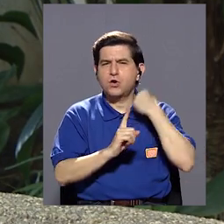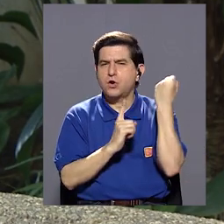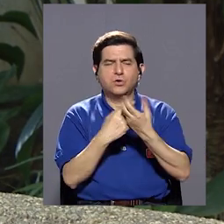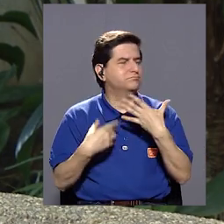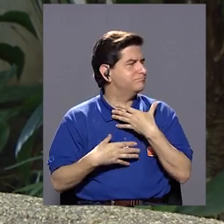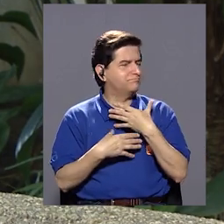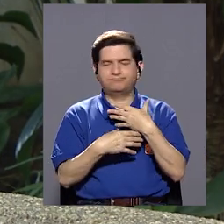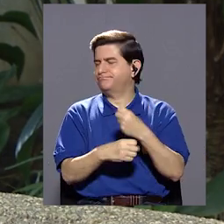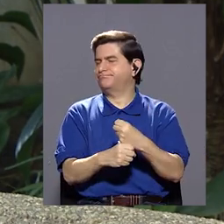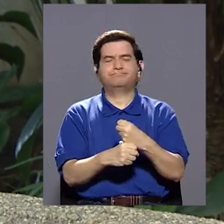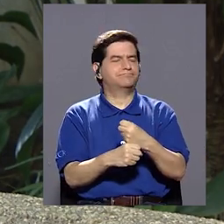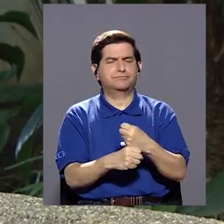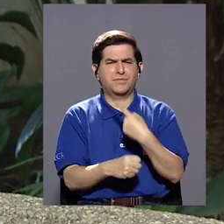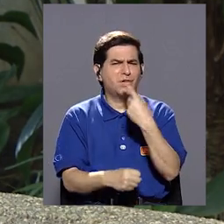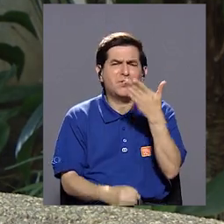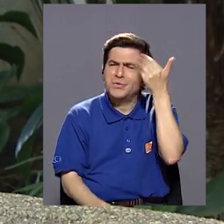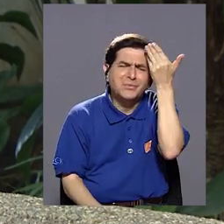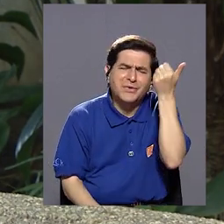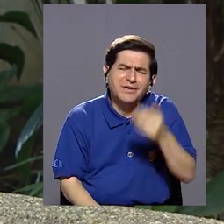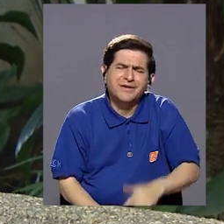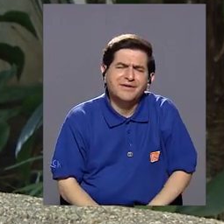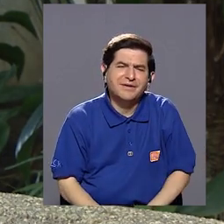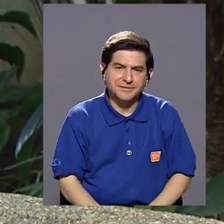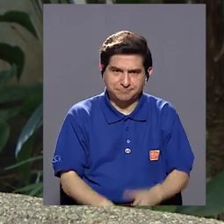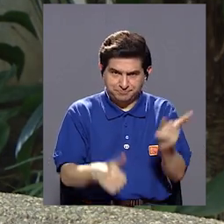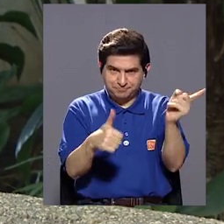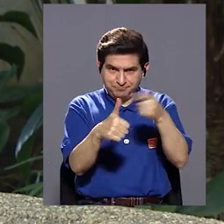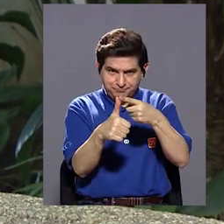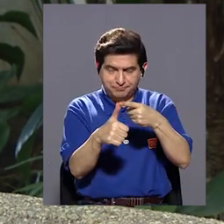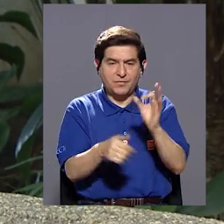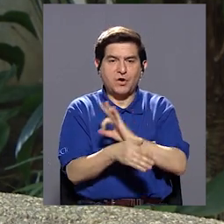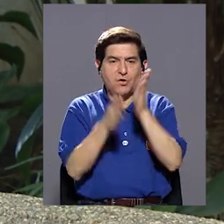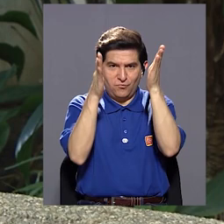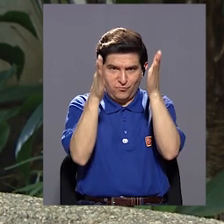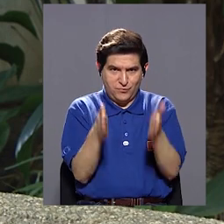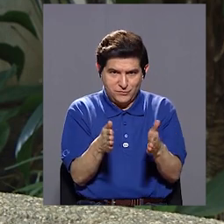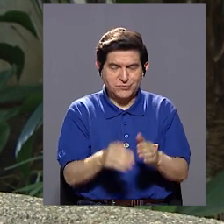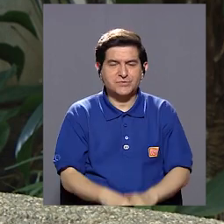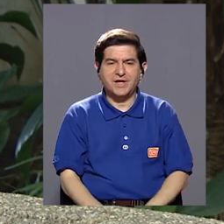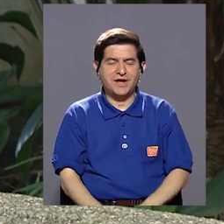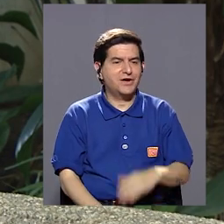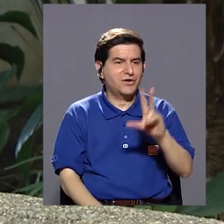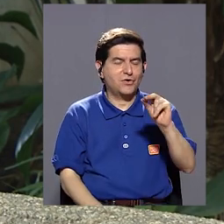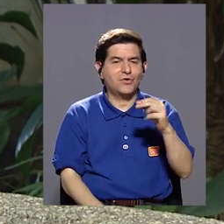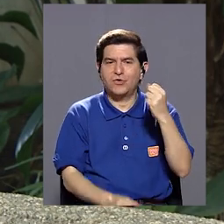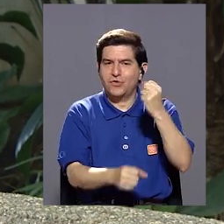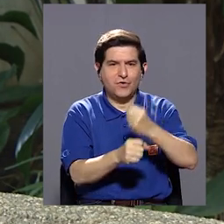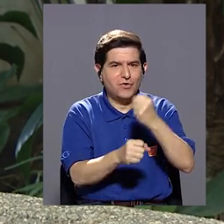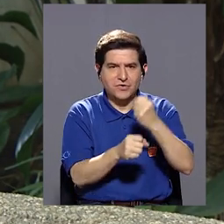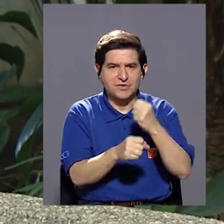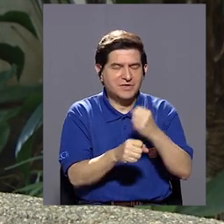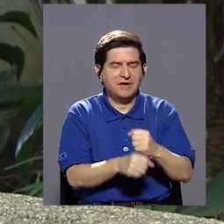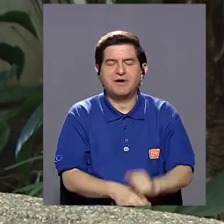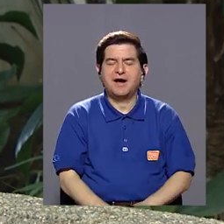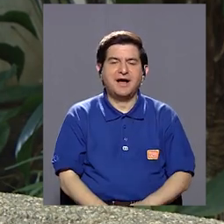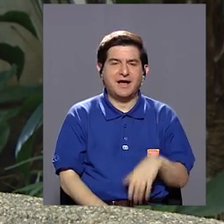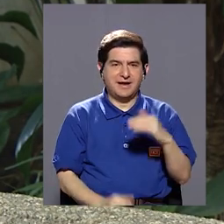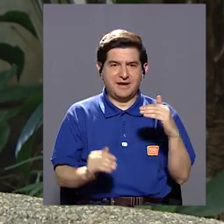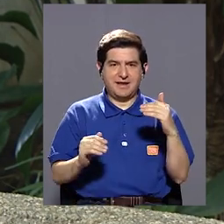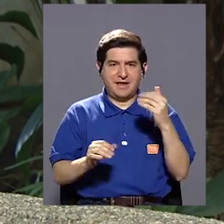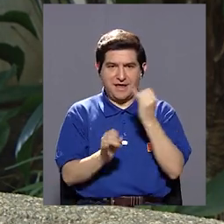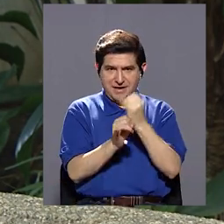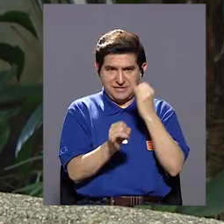de confianza. ¿Por qué menciono esto? Primero, los funcionarios que no teletrabajan tienen que hacer dos marcas de